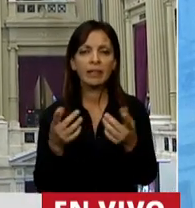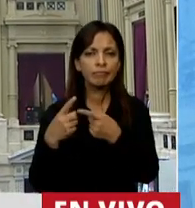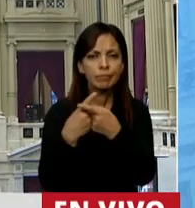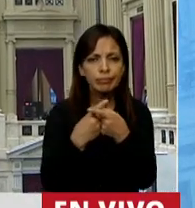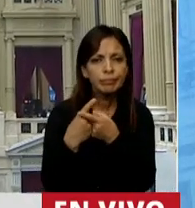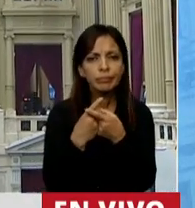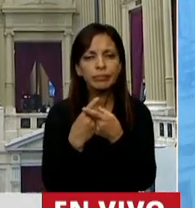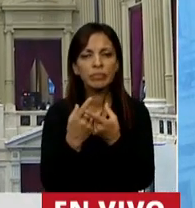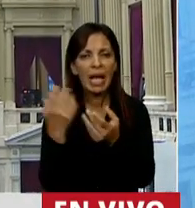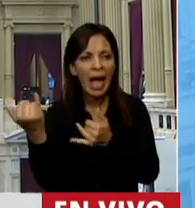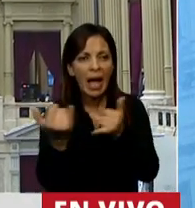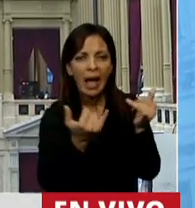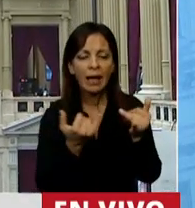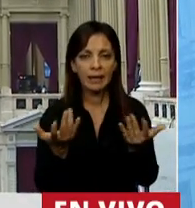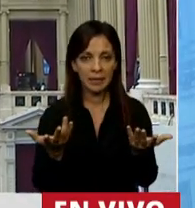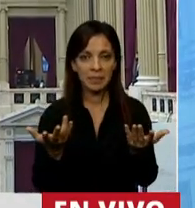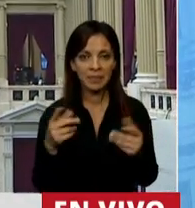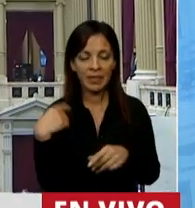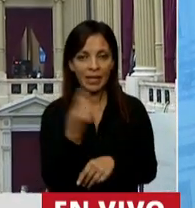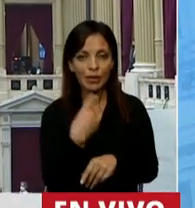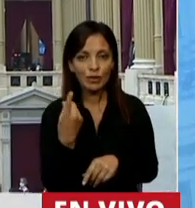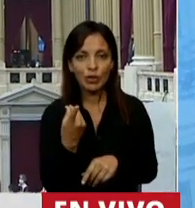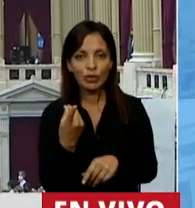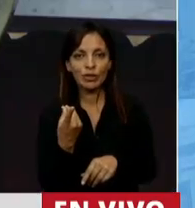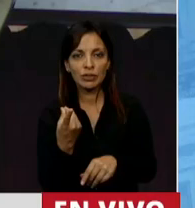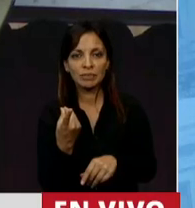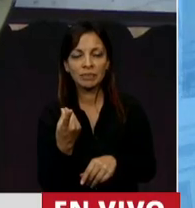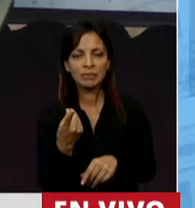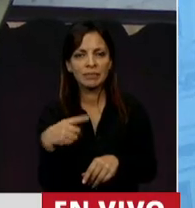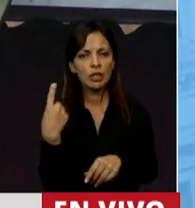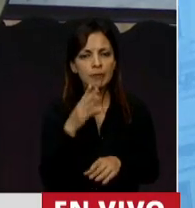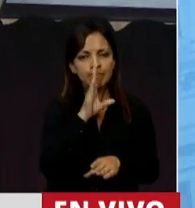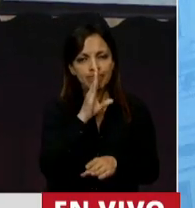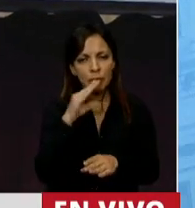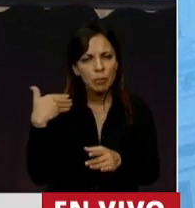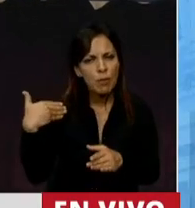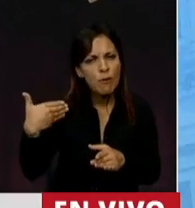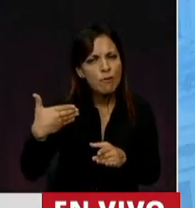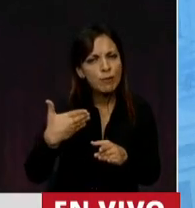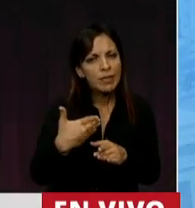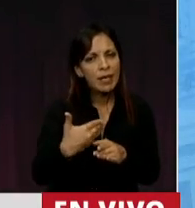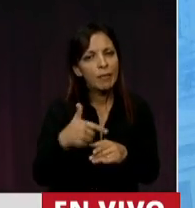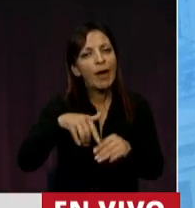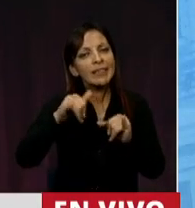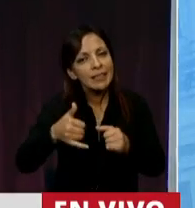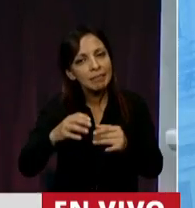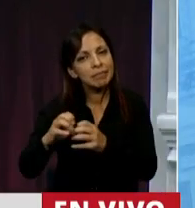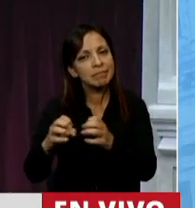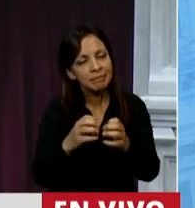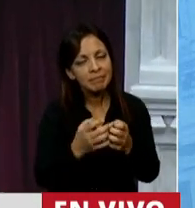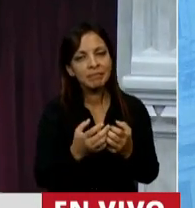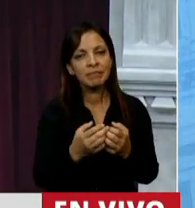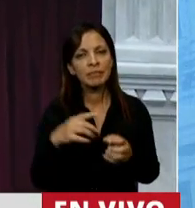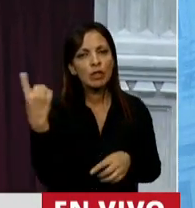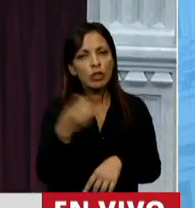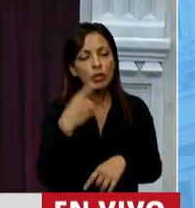este debate y que no estamos dispuestos o hemos silenciado durante mucho tiempo. Cuando nos